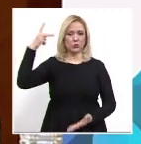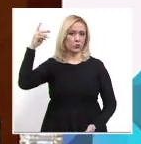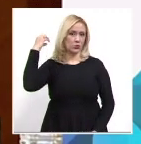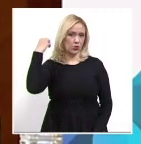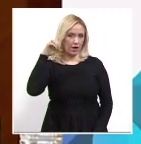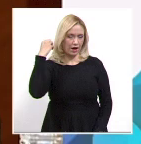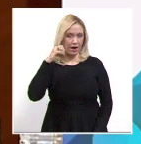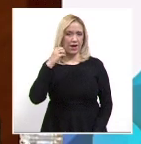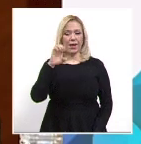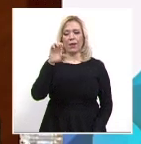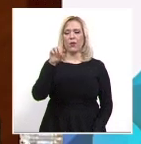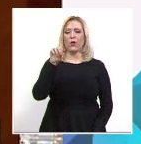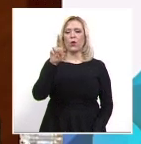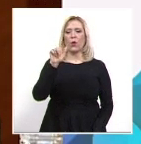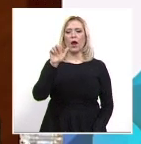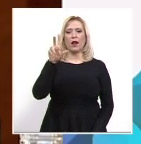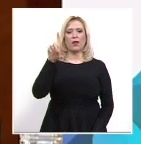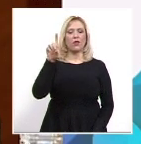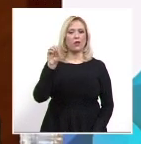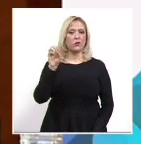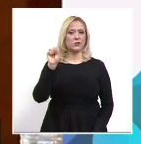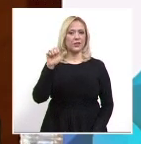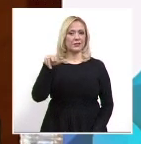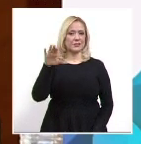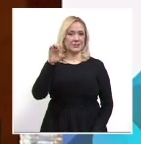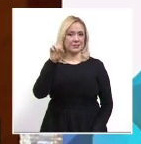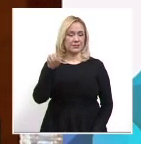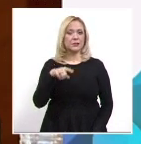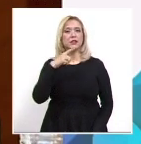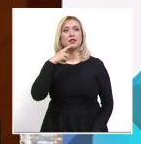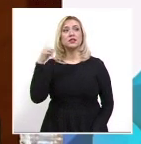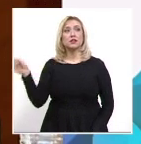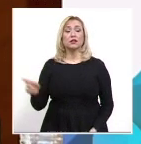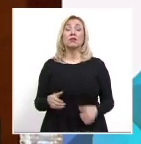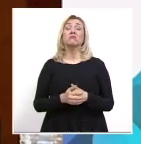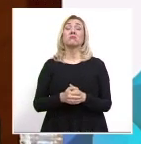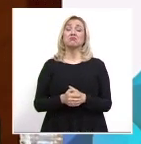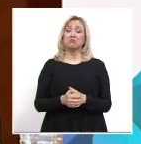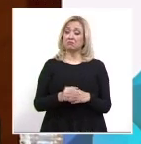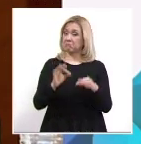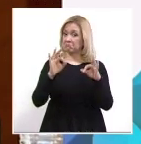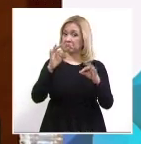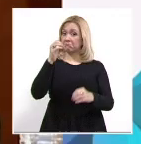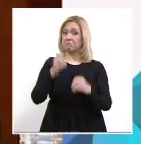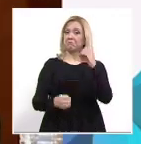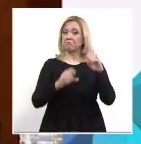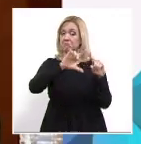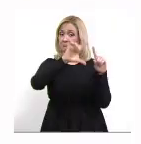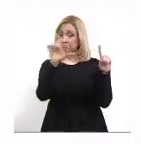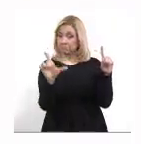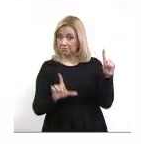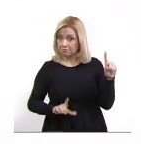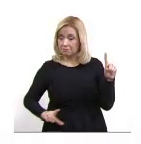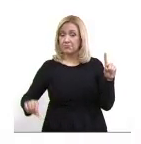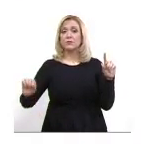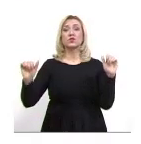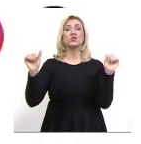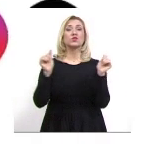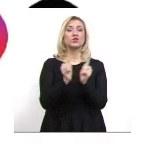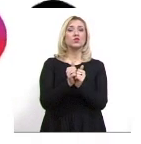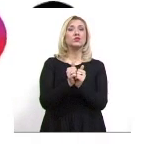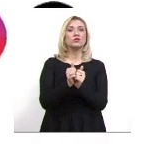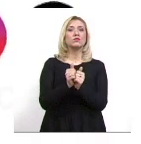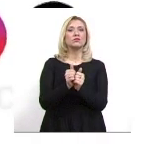Oaxaca, Eduardo Pinacho Sánchez, celebró el acercamiento entre el Poder Judicial de la Federación con los